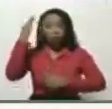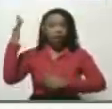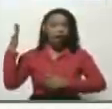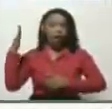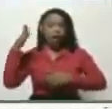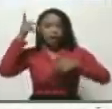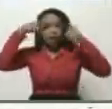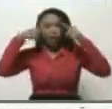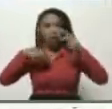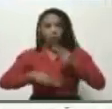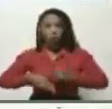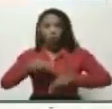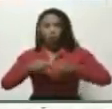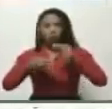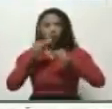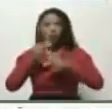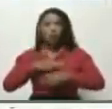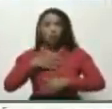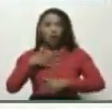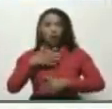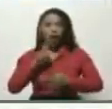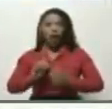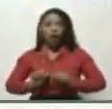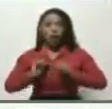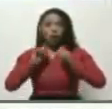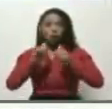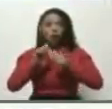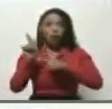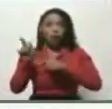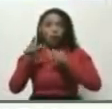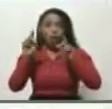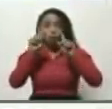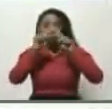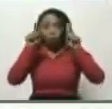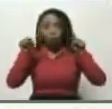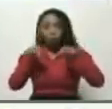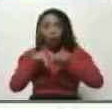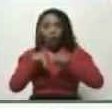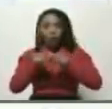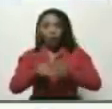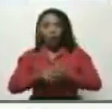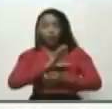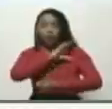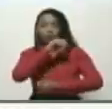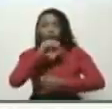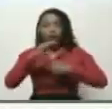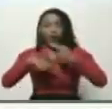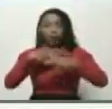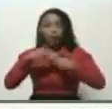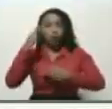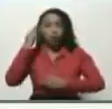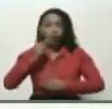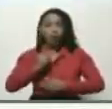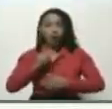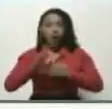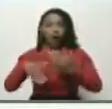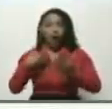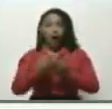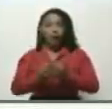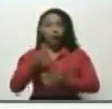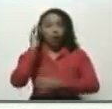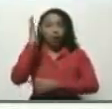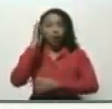pudiera construirse, pudieran emerger los cuadros directivos de la Revolución Bolivariana, hasta el